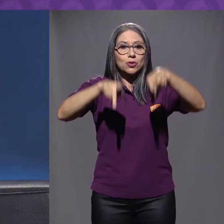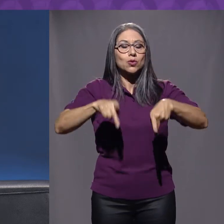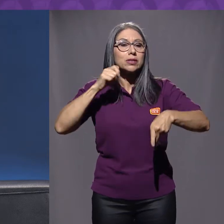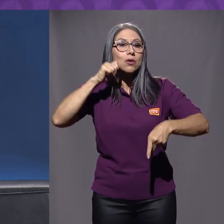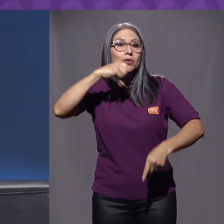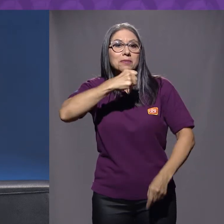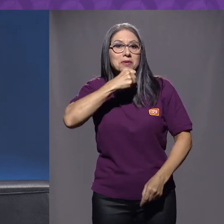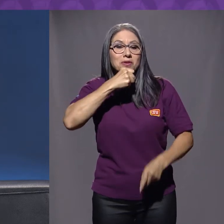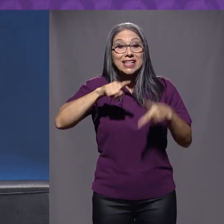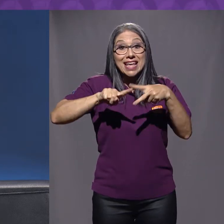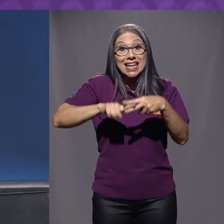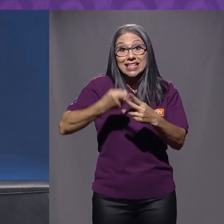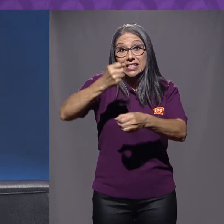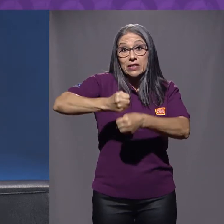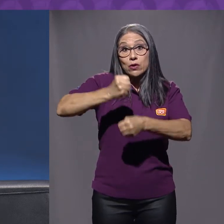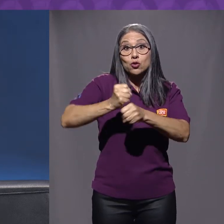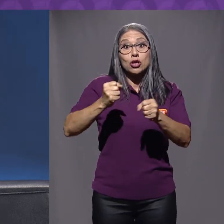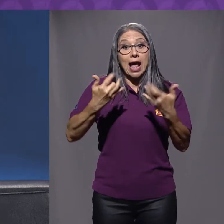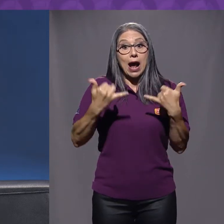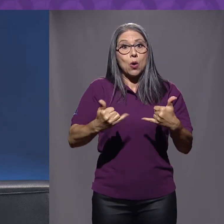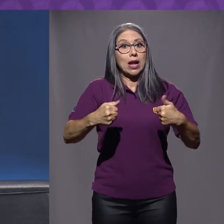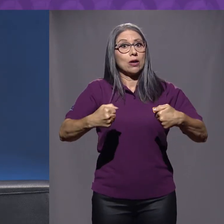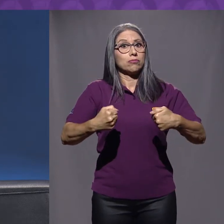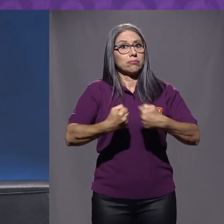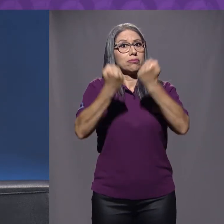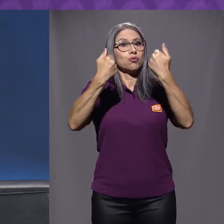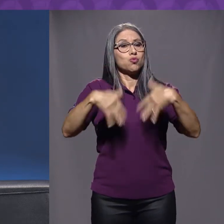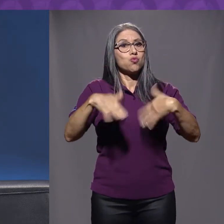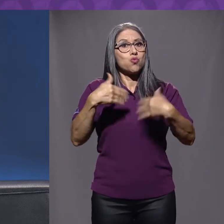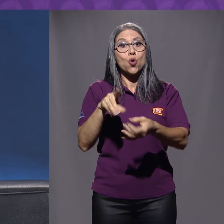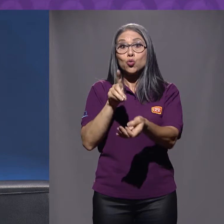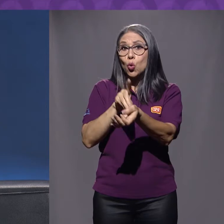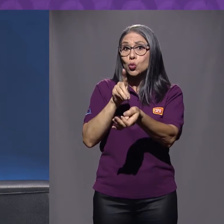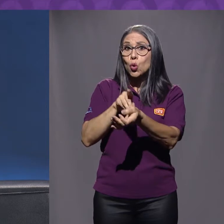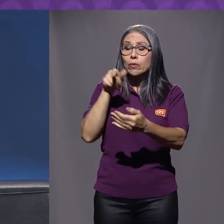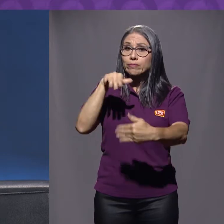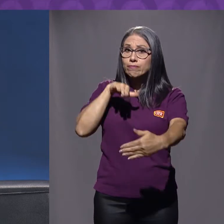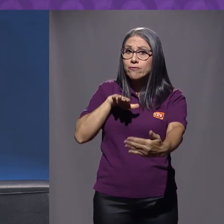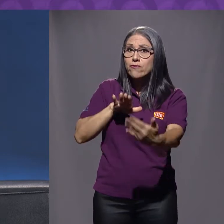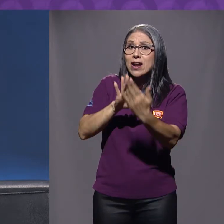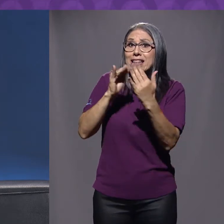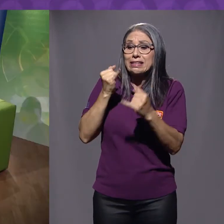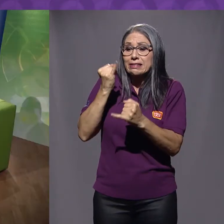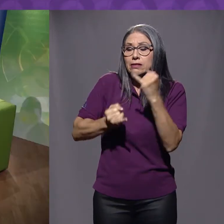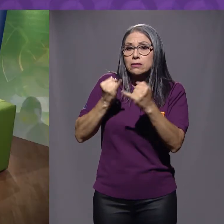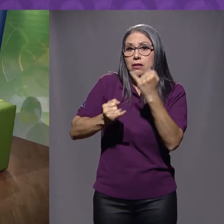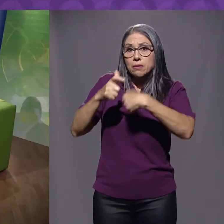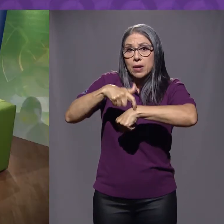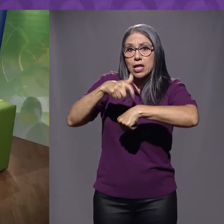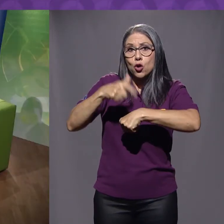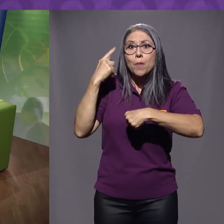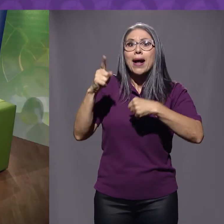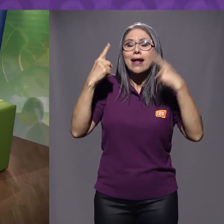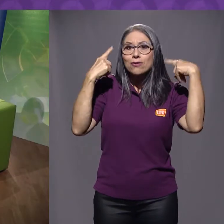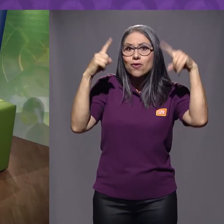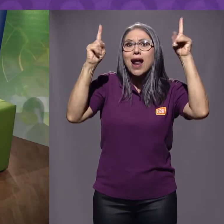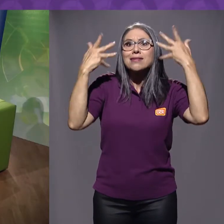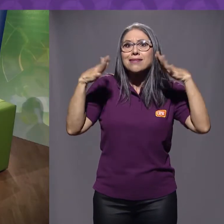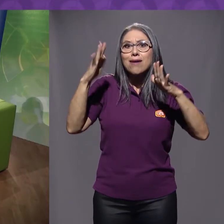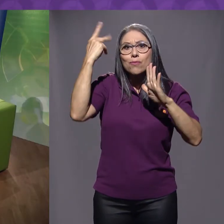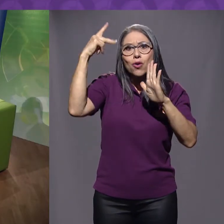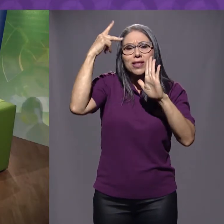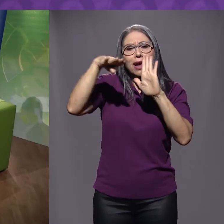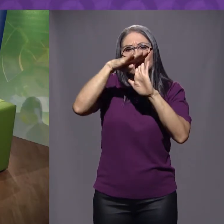Nacional de Personas Adultas Mayores, que inicia su gestión con este desafío, doctor, de hacerle frente al cierre del periodo de ejecución